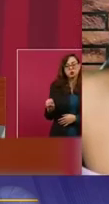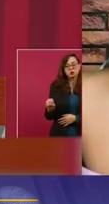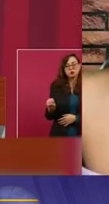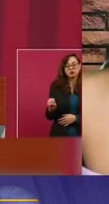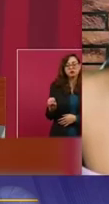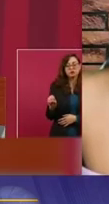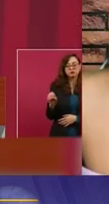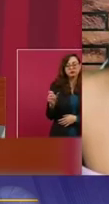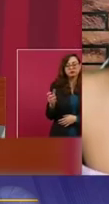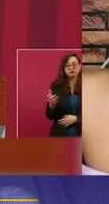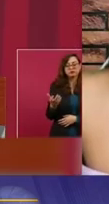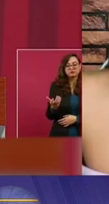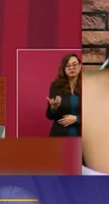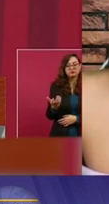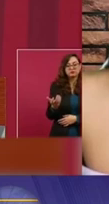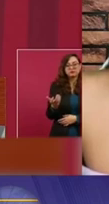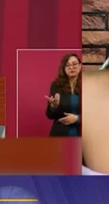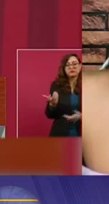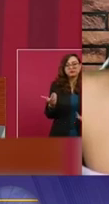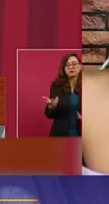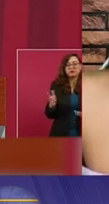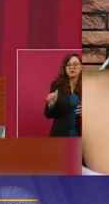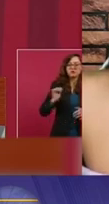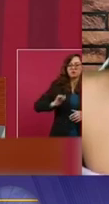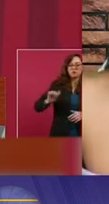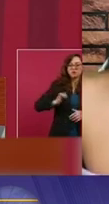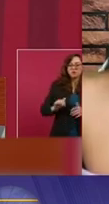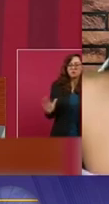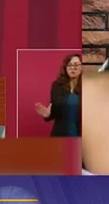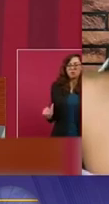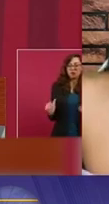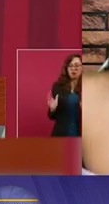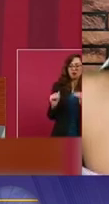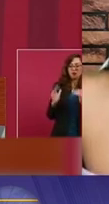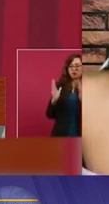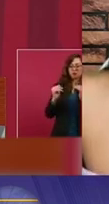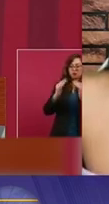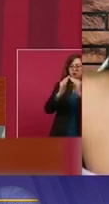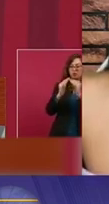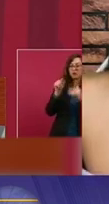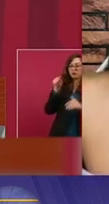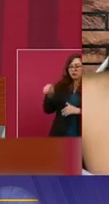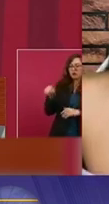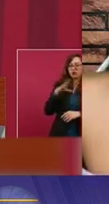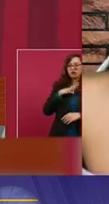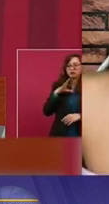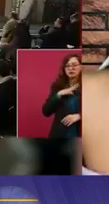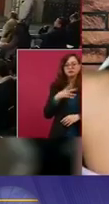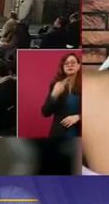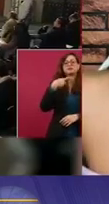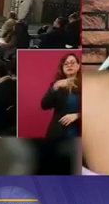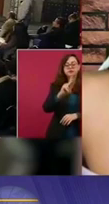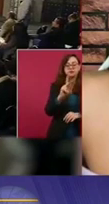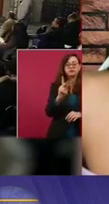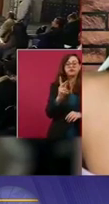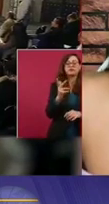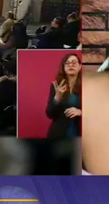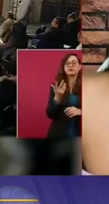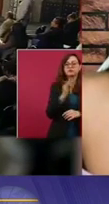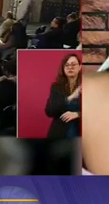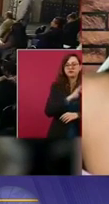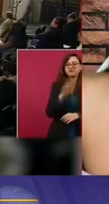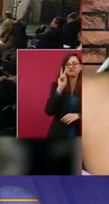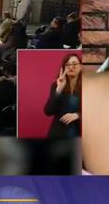todos los mexicanos contando a la Liga MX que está embarrada en estos actos de corrupción que ya habrían